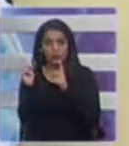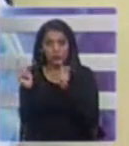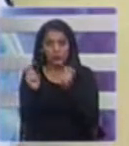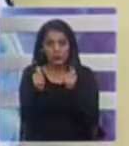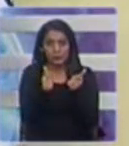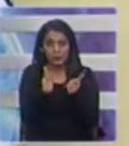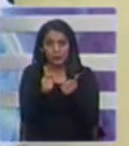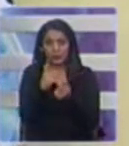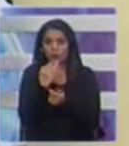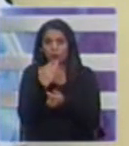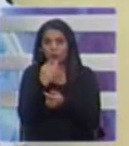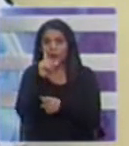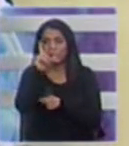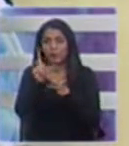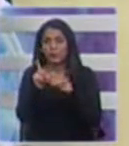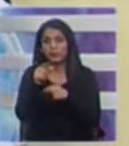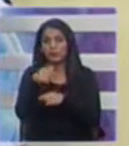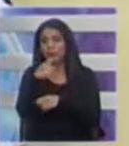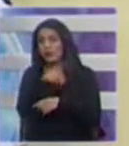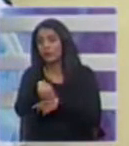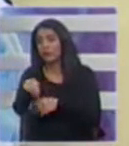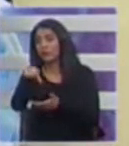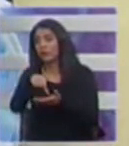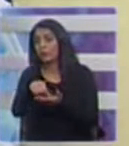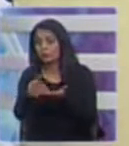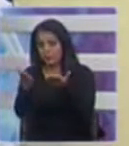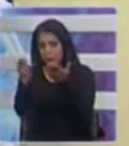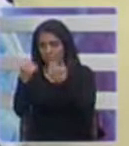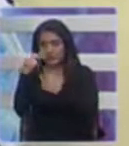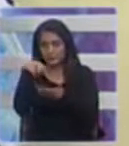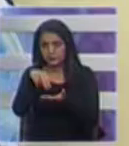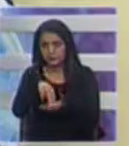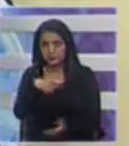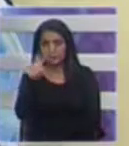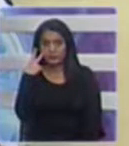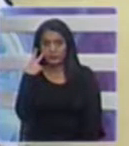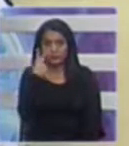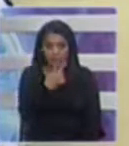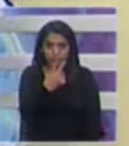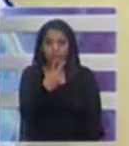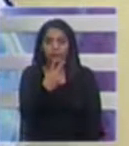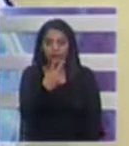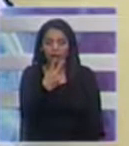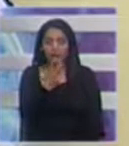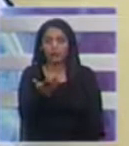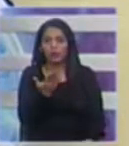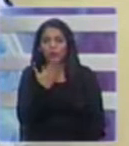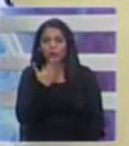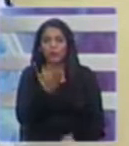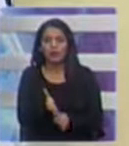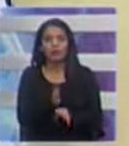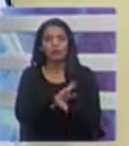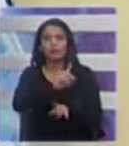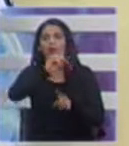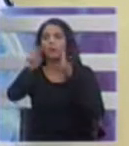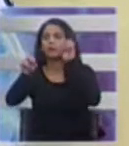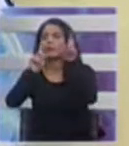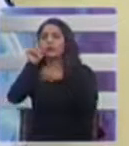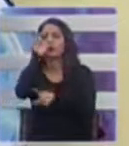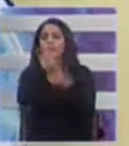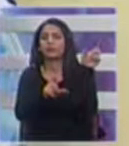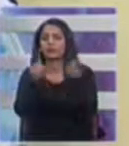papeles: retirar ese organismo de disciplina administrativa en otra instancia. O sea, el Consejo de la Judicatura. Creo que sería lo más